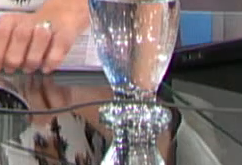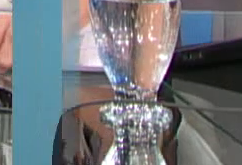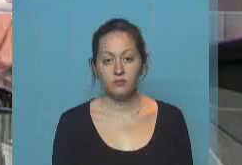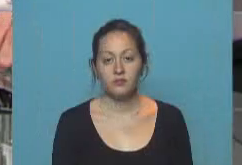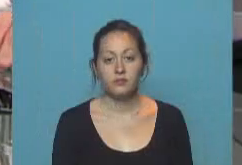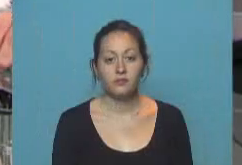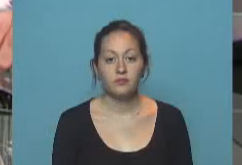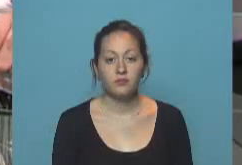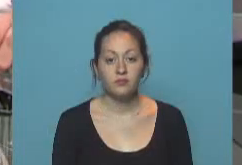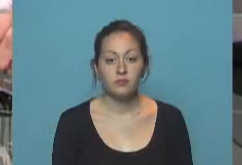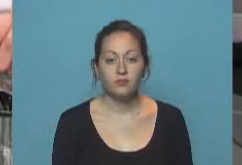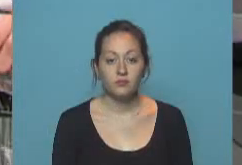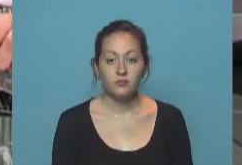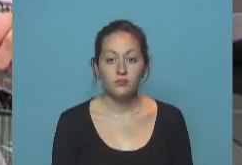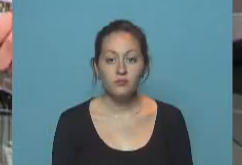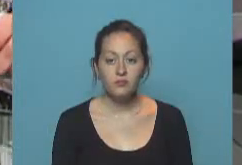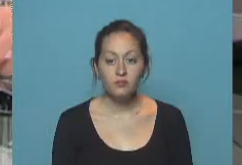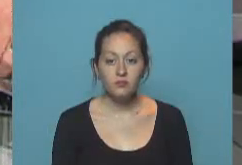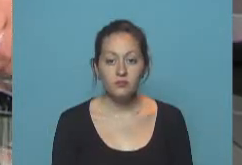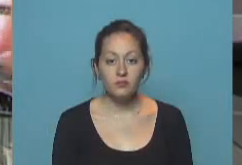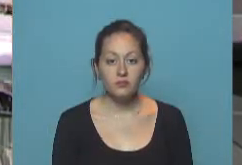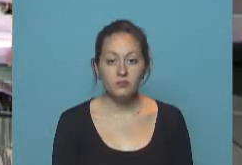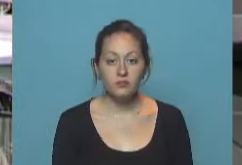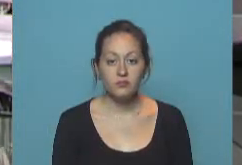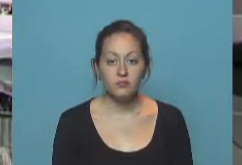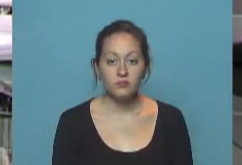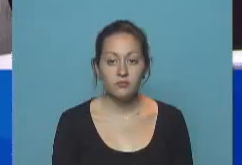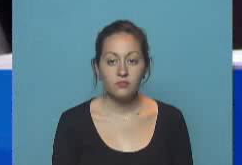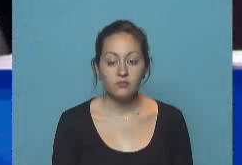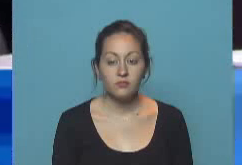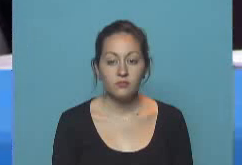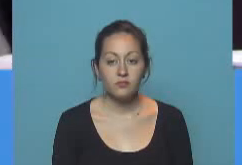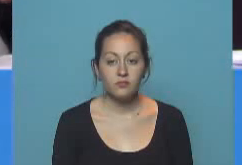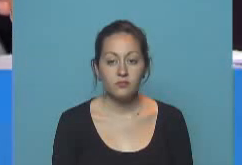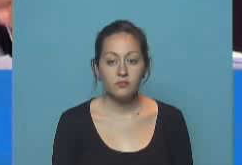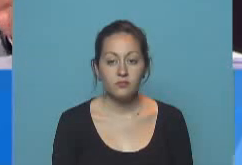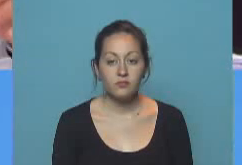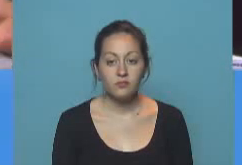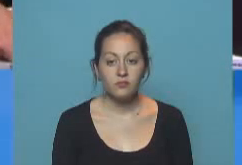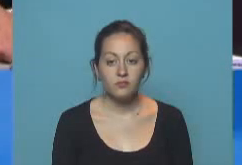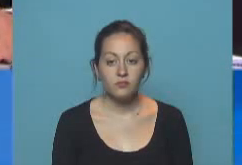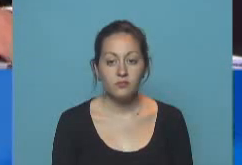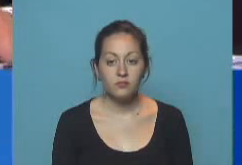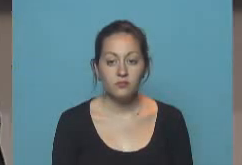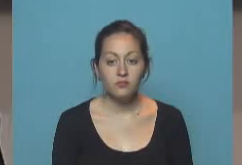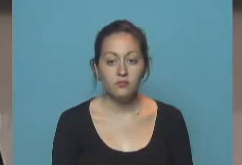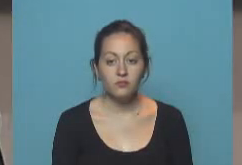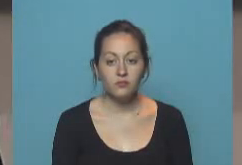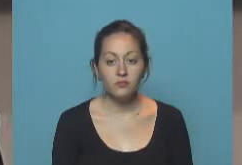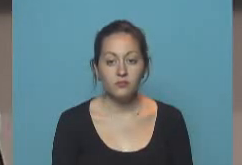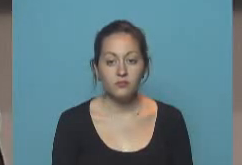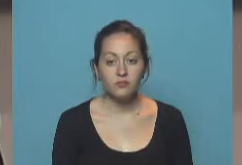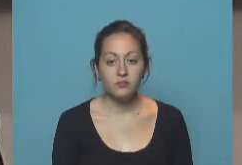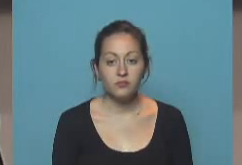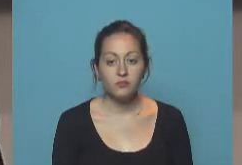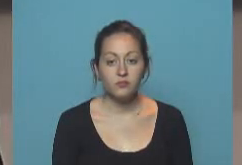Es información de último momento. Sí. Y la trae Emilio Ruchansky, para compartir con todo el país. Emilio, ¿cómo te va? ¿Qué tal, Agustina? Roberto,